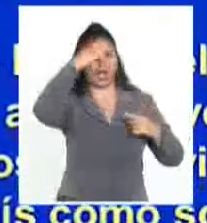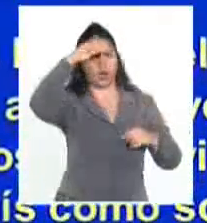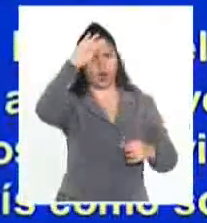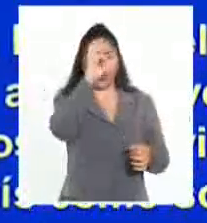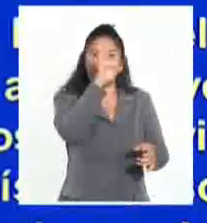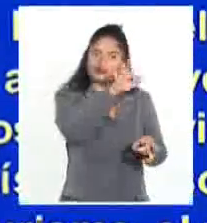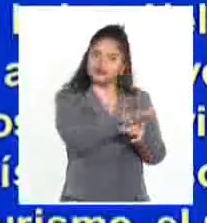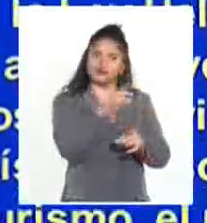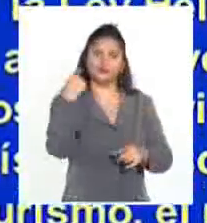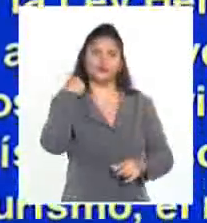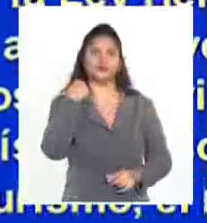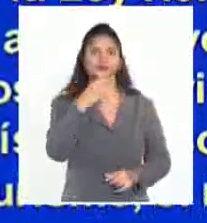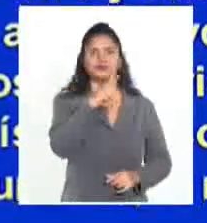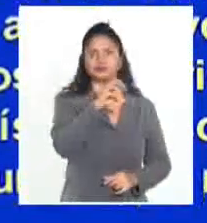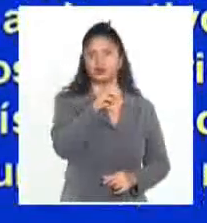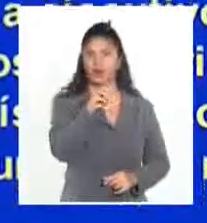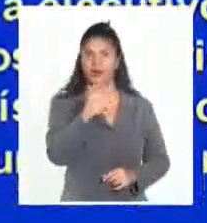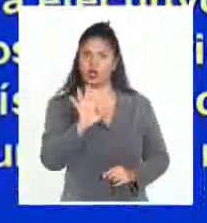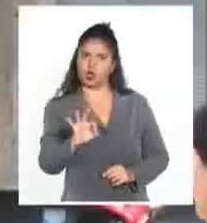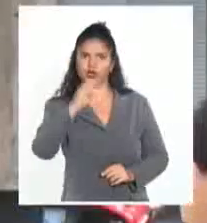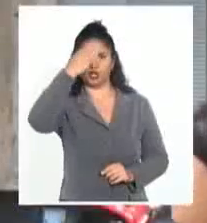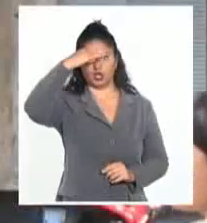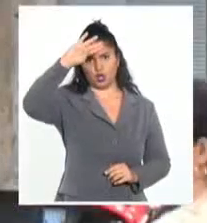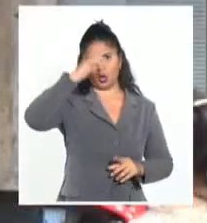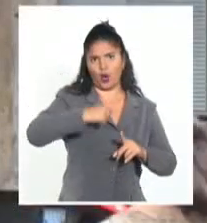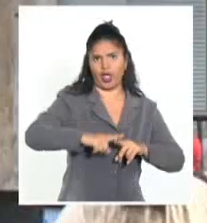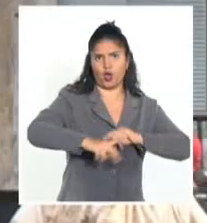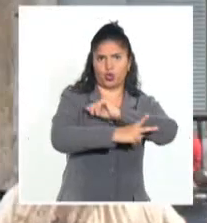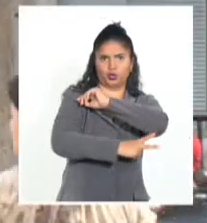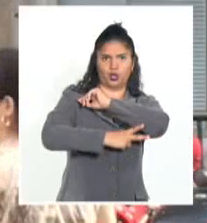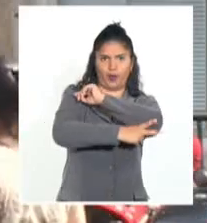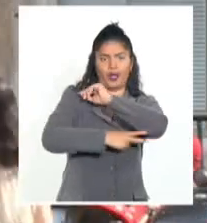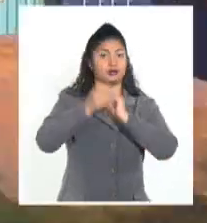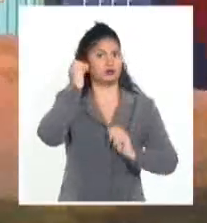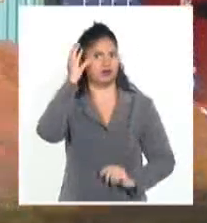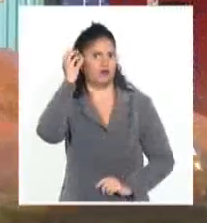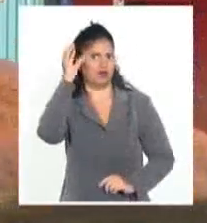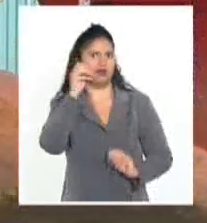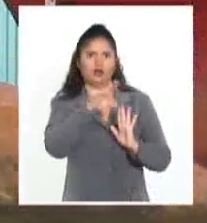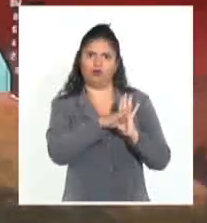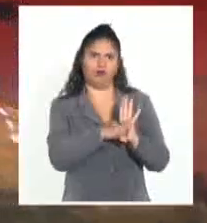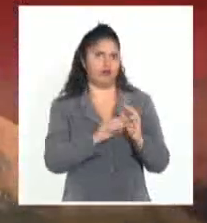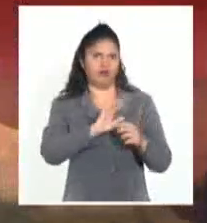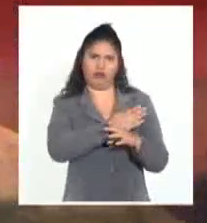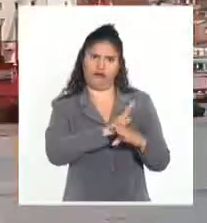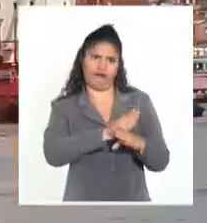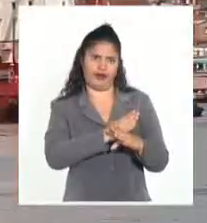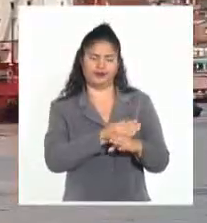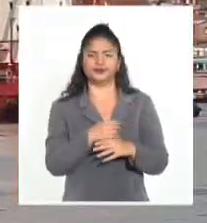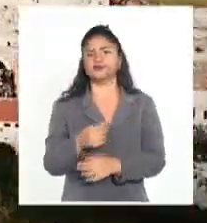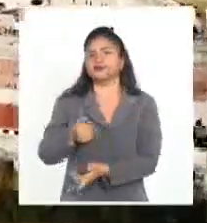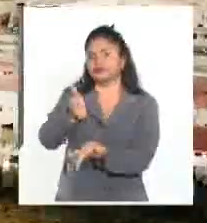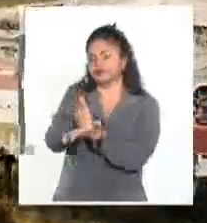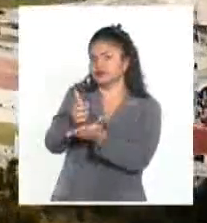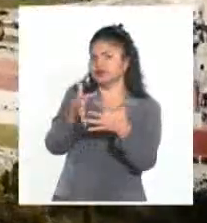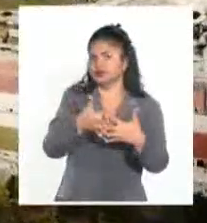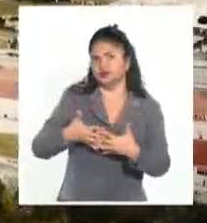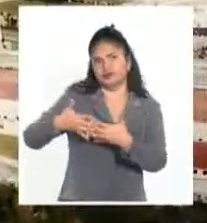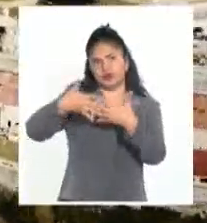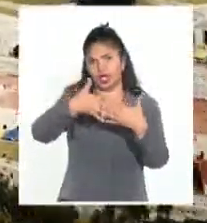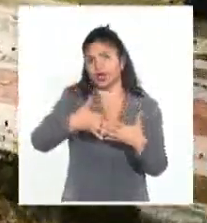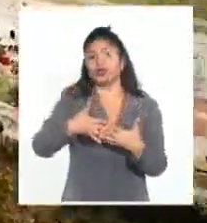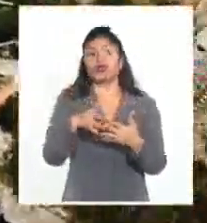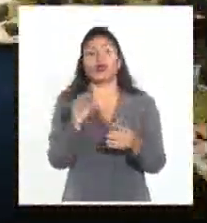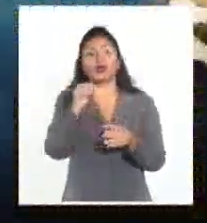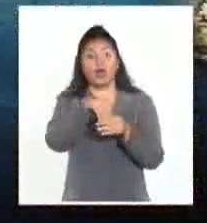2008, dentro y fuera del país. Acorde con sus pronósticos, Washington apela a la mentira y el cinismo para incluir a Cuba en cuanta